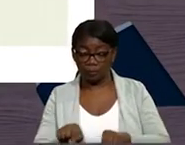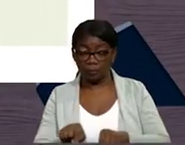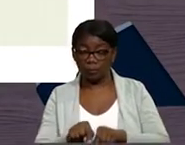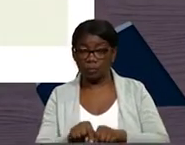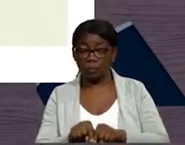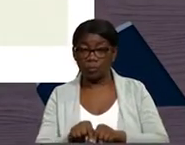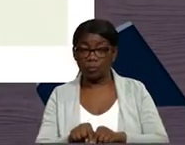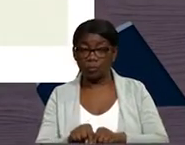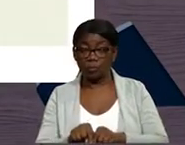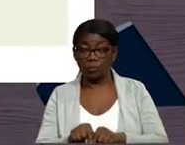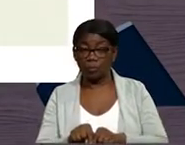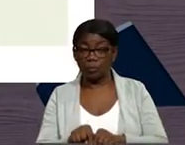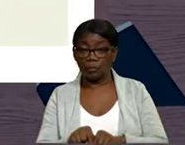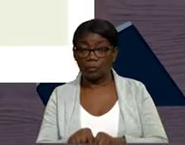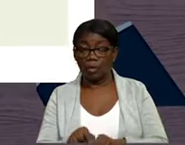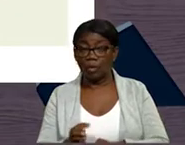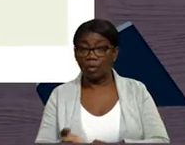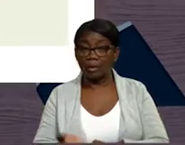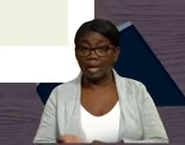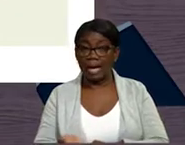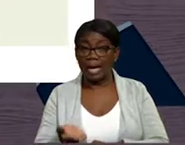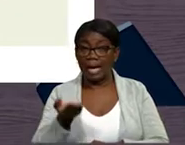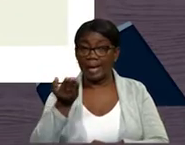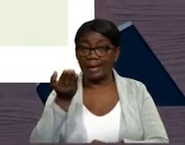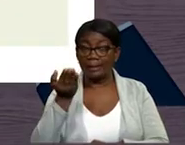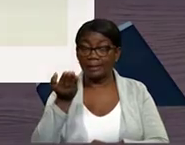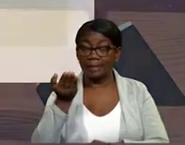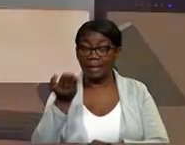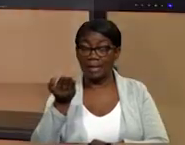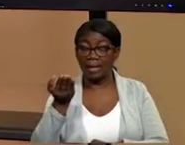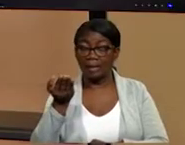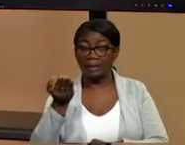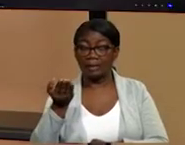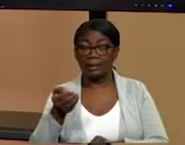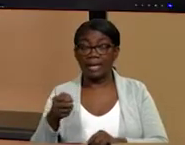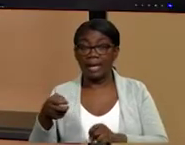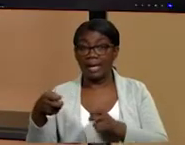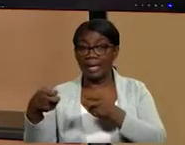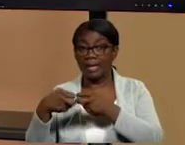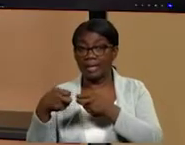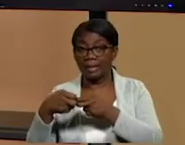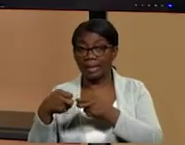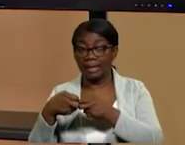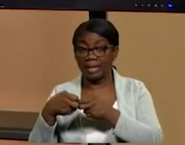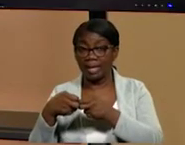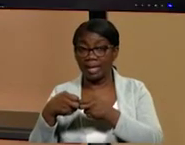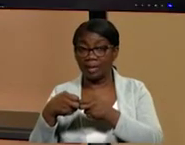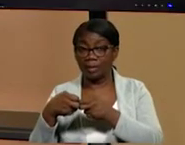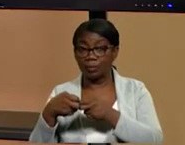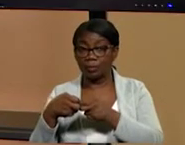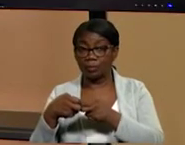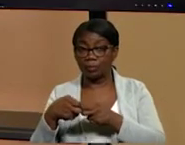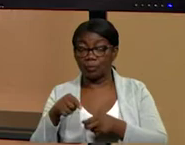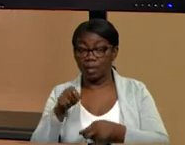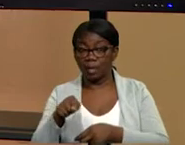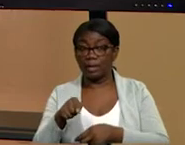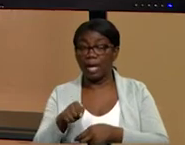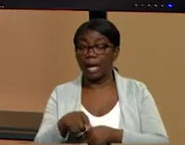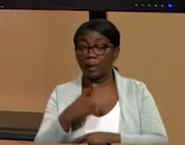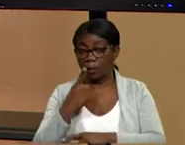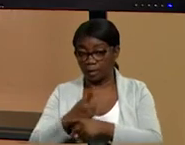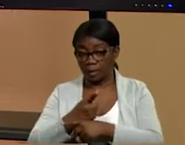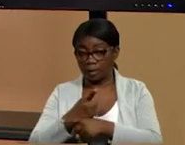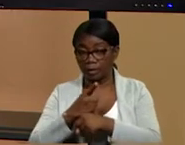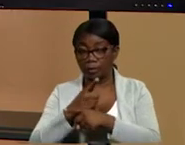una alta resistencia. Lo que quiere decir que el transistor está operando de manera